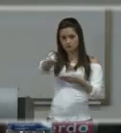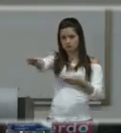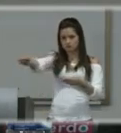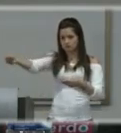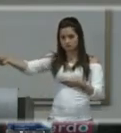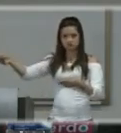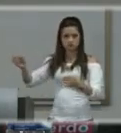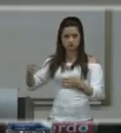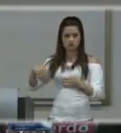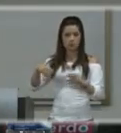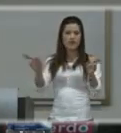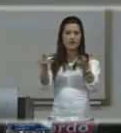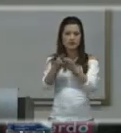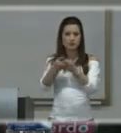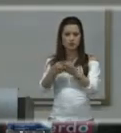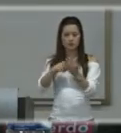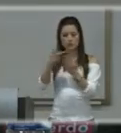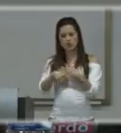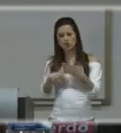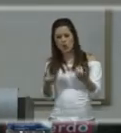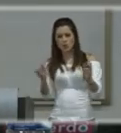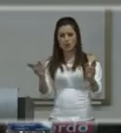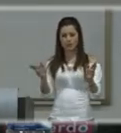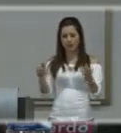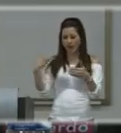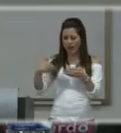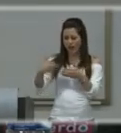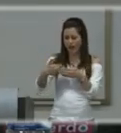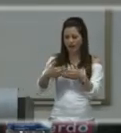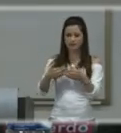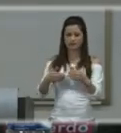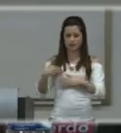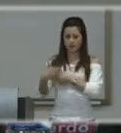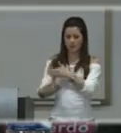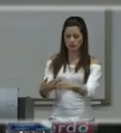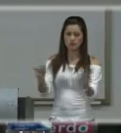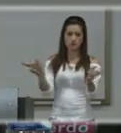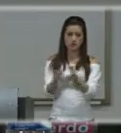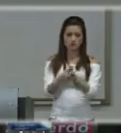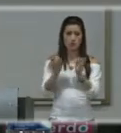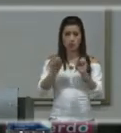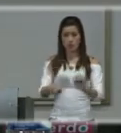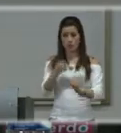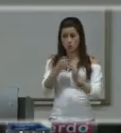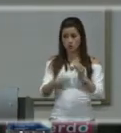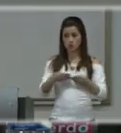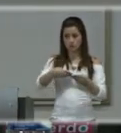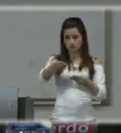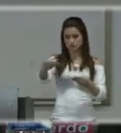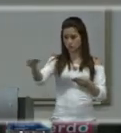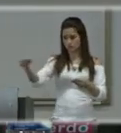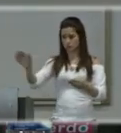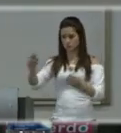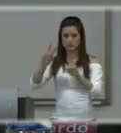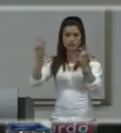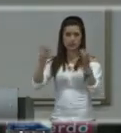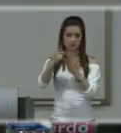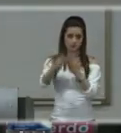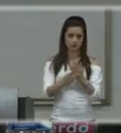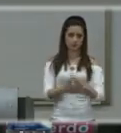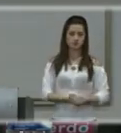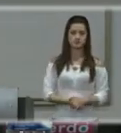y tiene, digamos, resumido la mayoría de lo que es el proyecto.